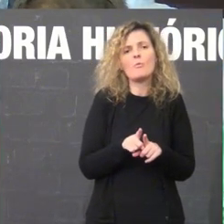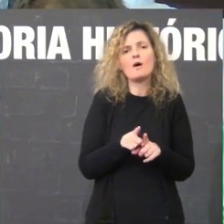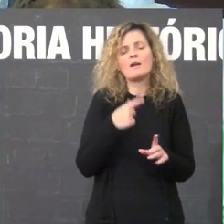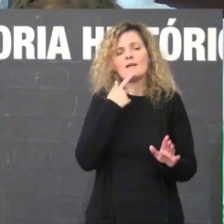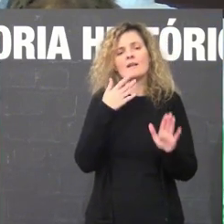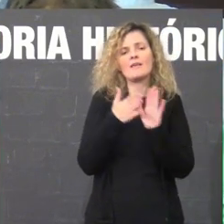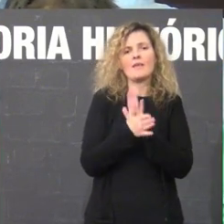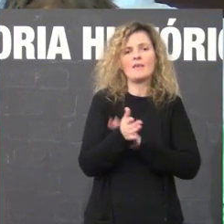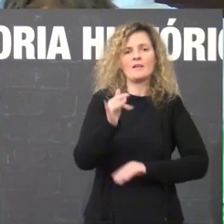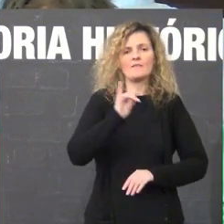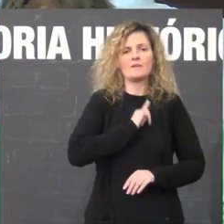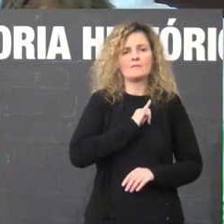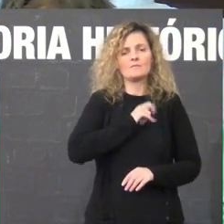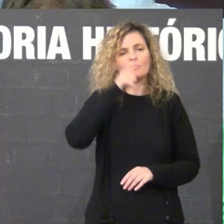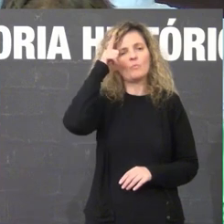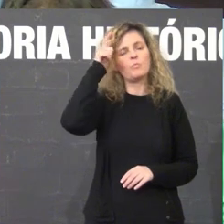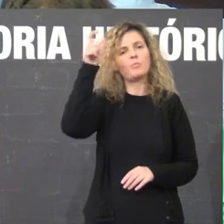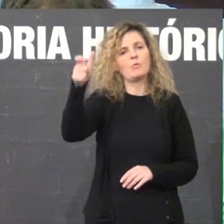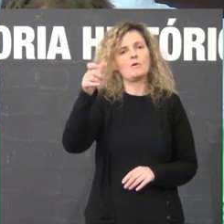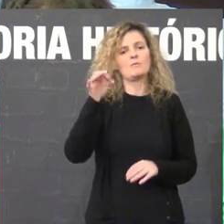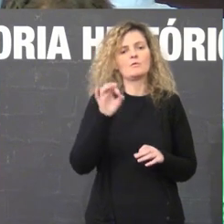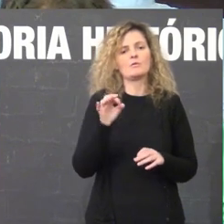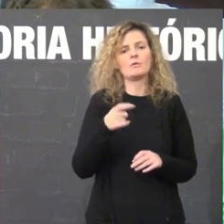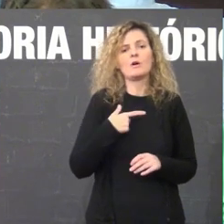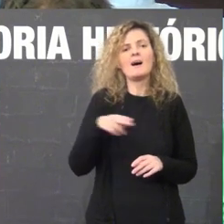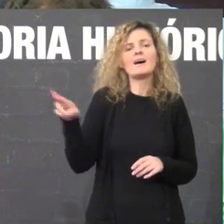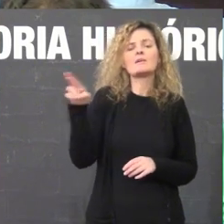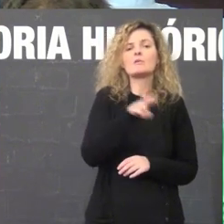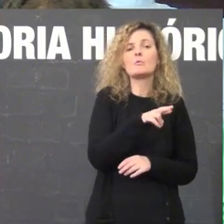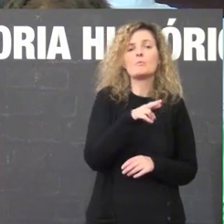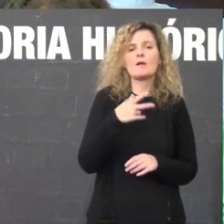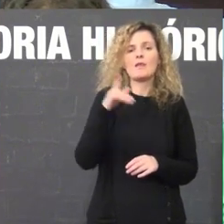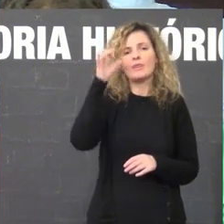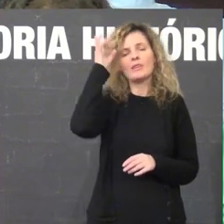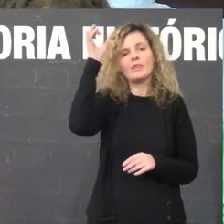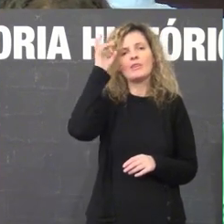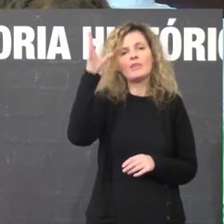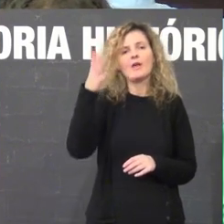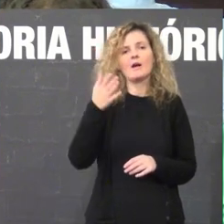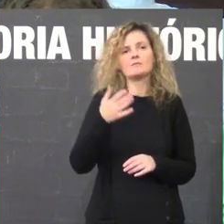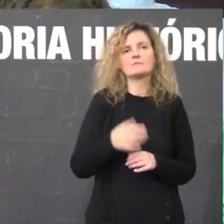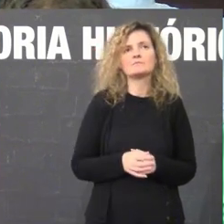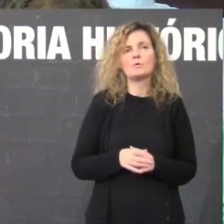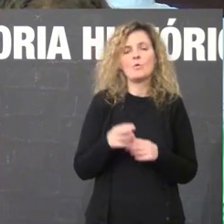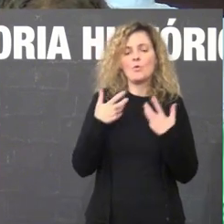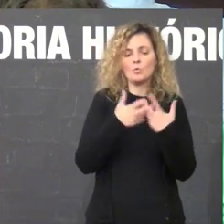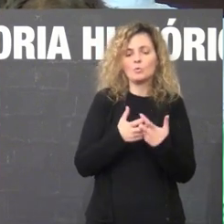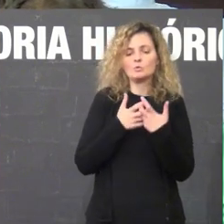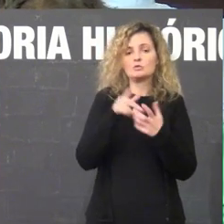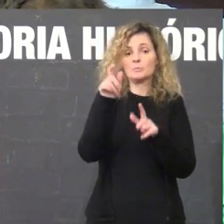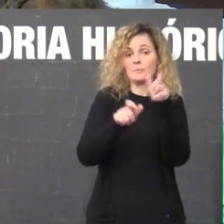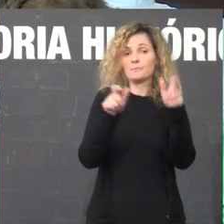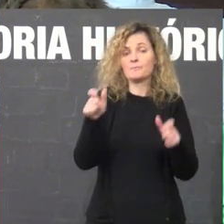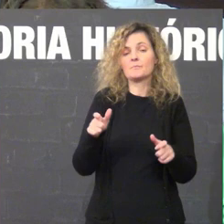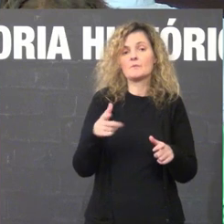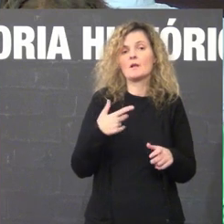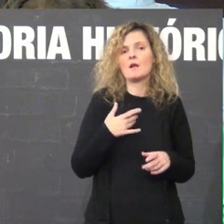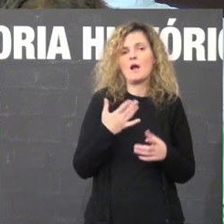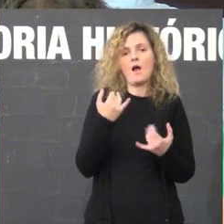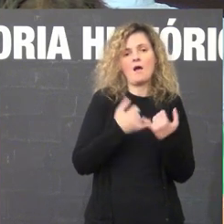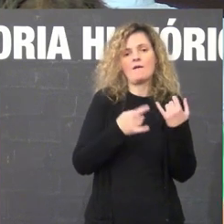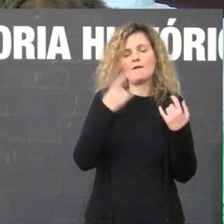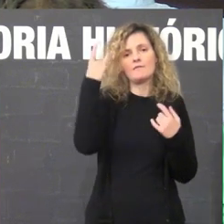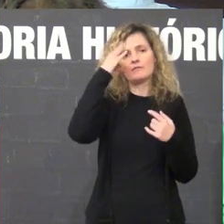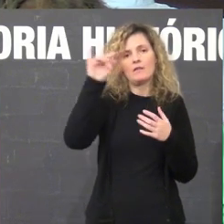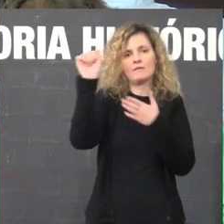define la identidad de un pueblo lo que y lo que recupera las ideas por las que luchó esa gente no y que fueron demonizadas